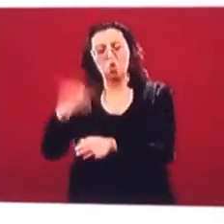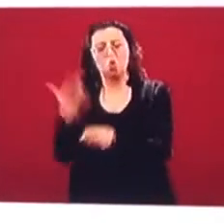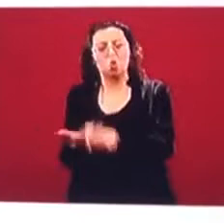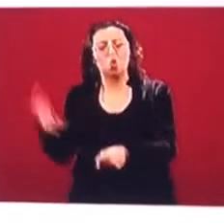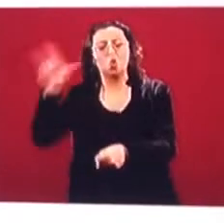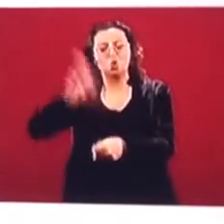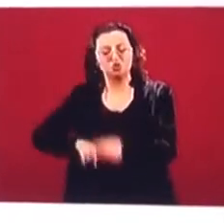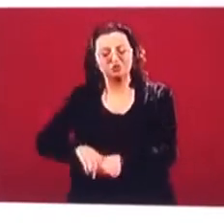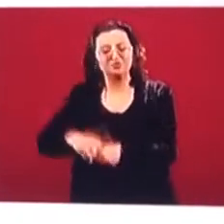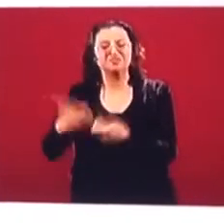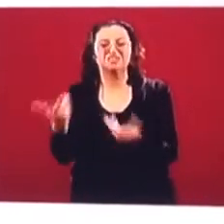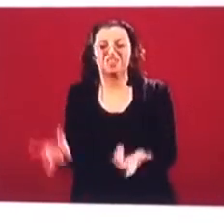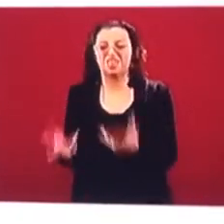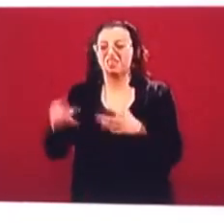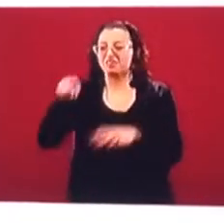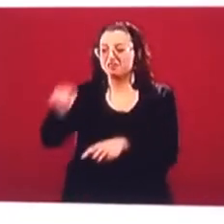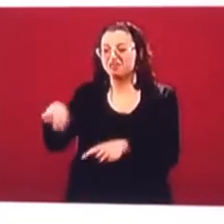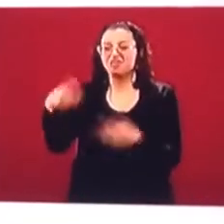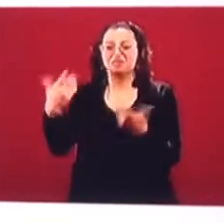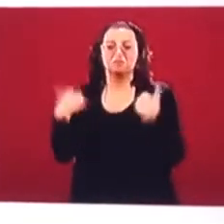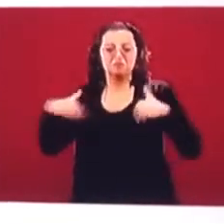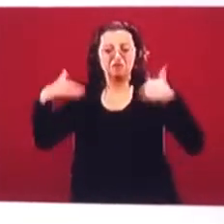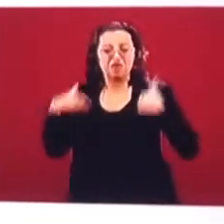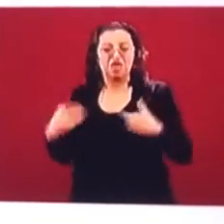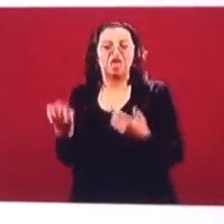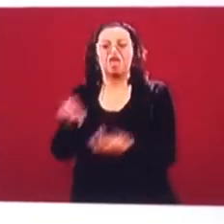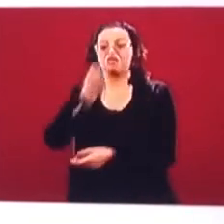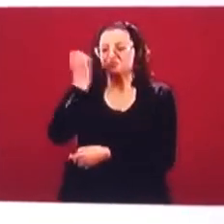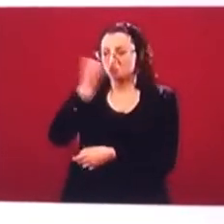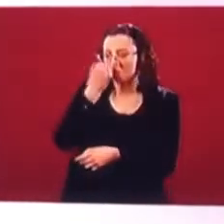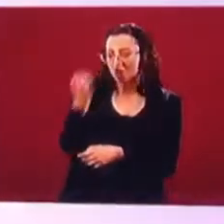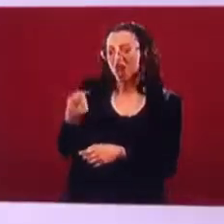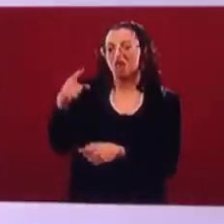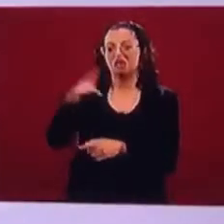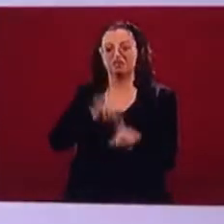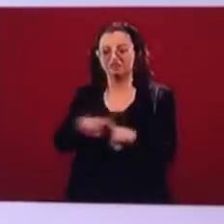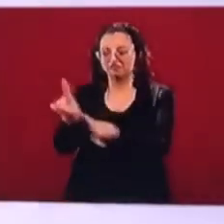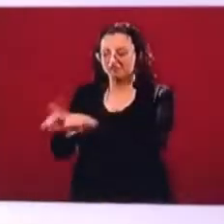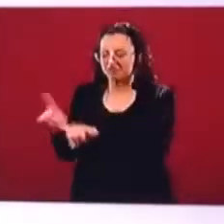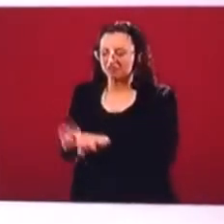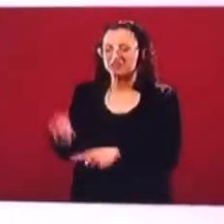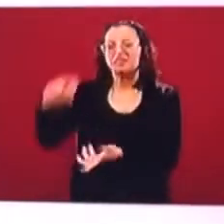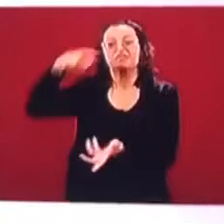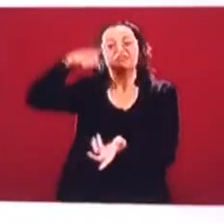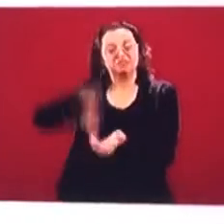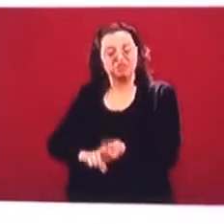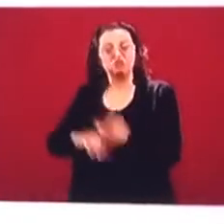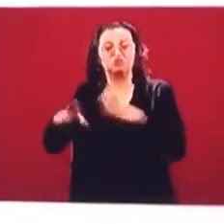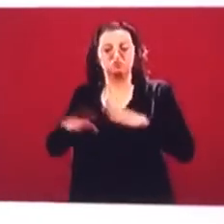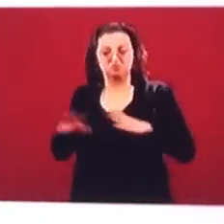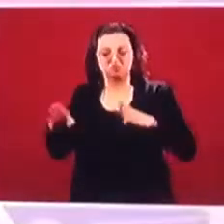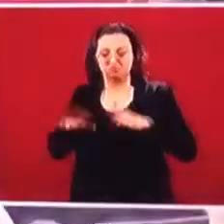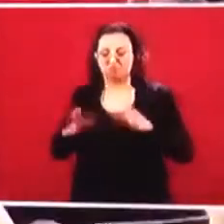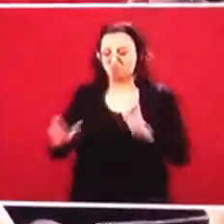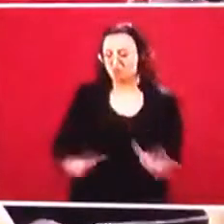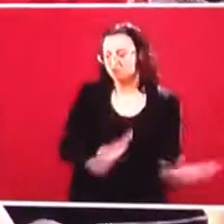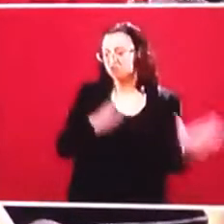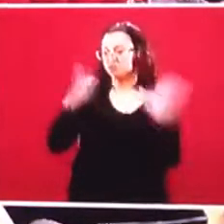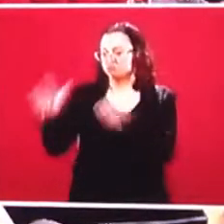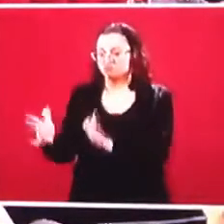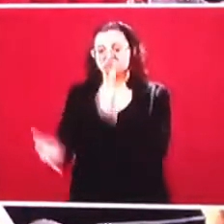que nada de corrupción y de cuestiones de parentela. O sea, todo lo que Andrés Manuel López